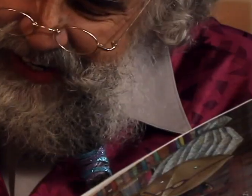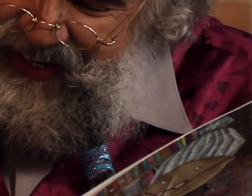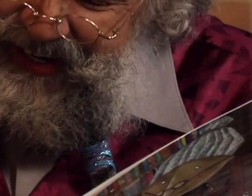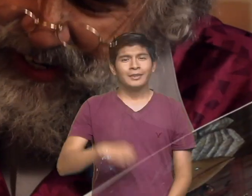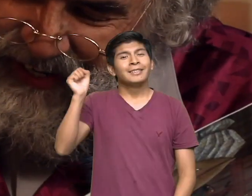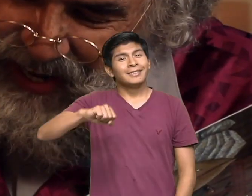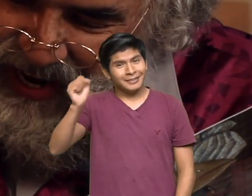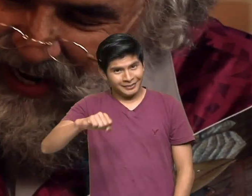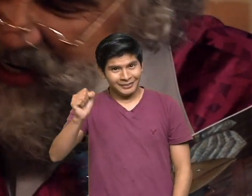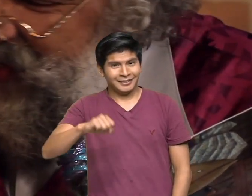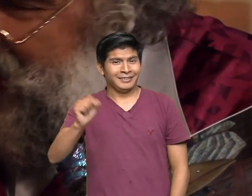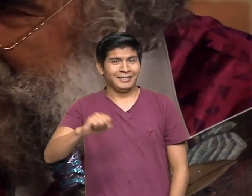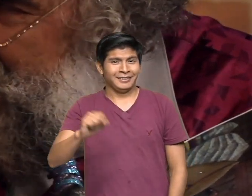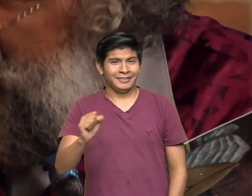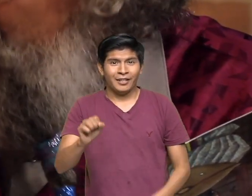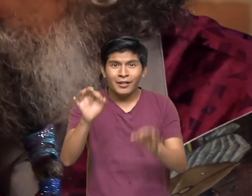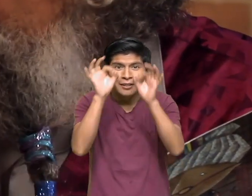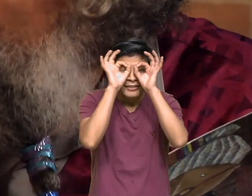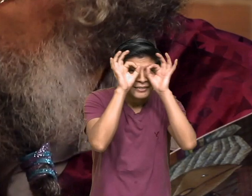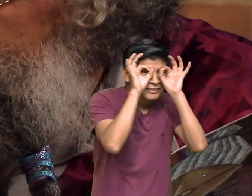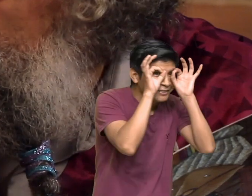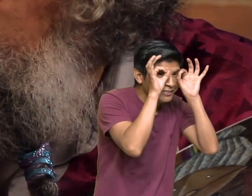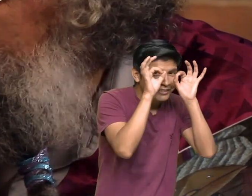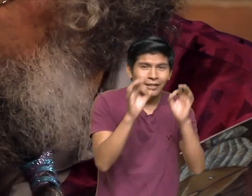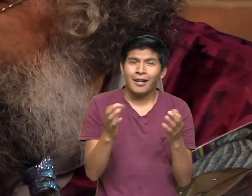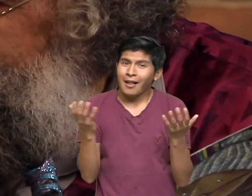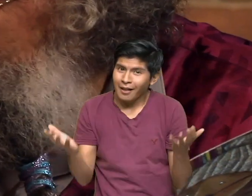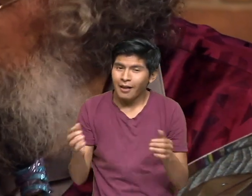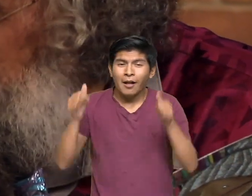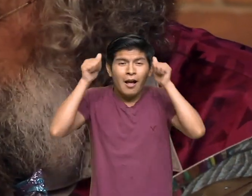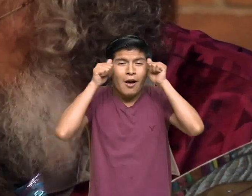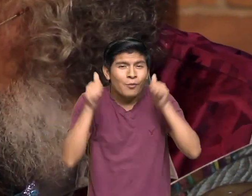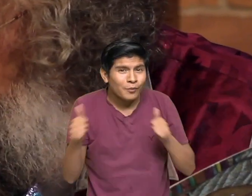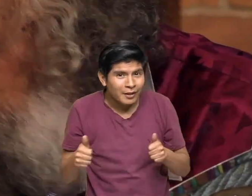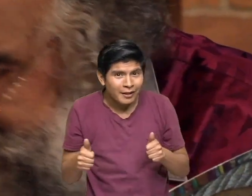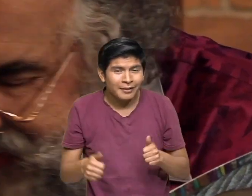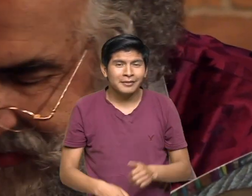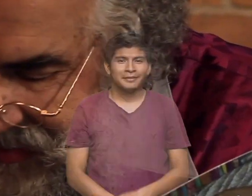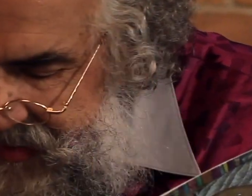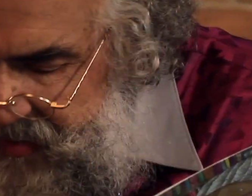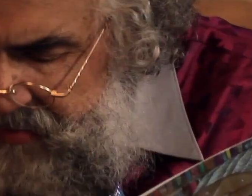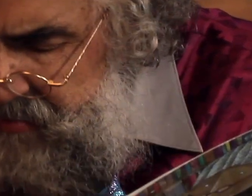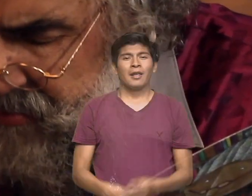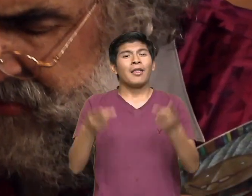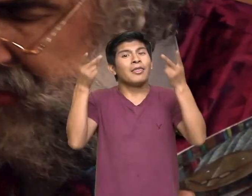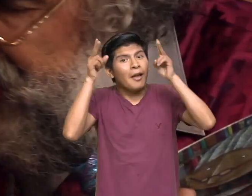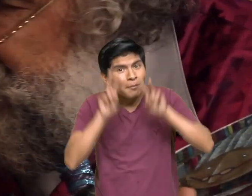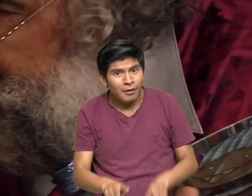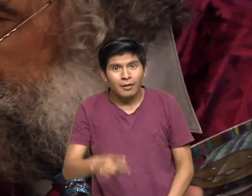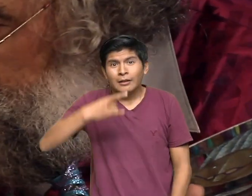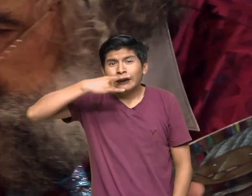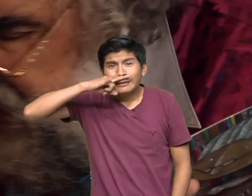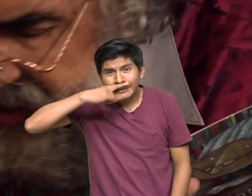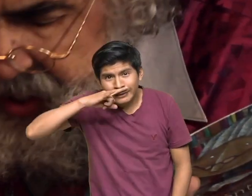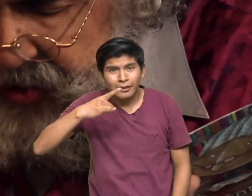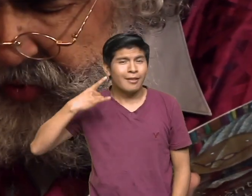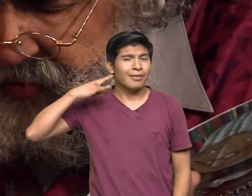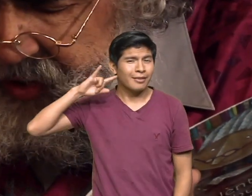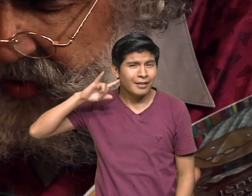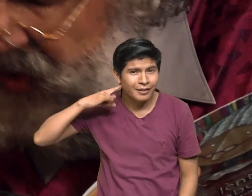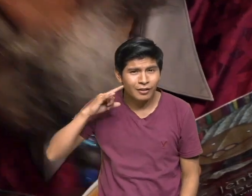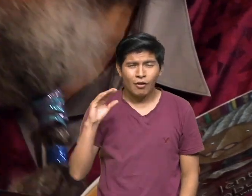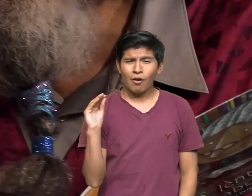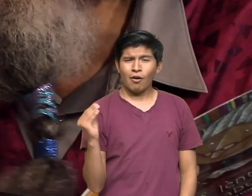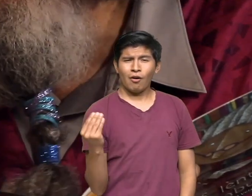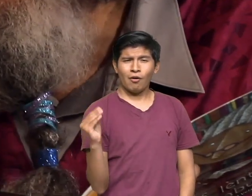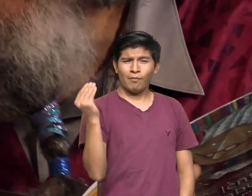lentes. Sí, muchos abuelitos usamos lentes. Ajá. Y también hay niños